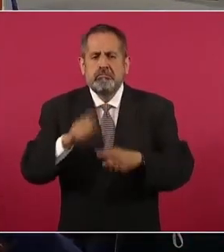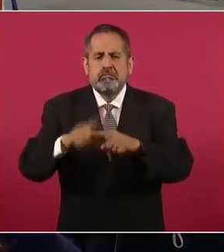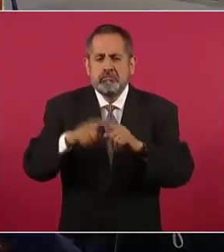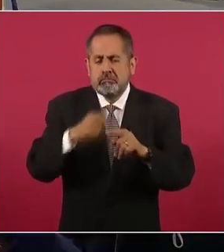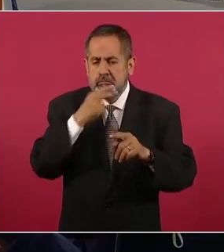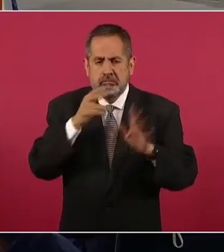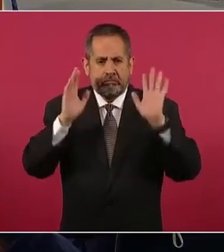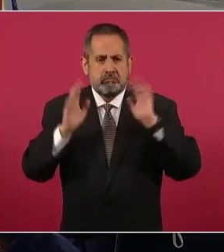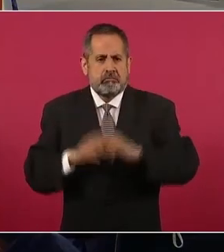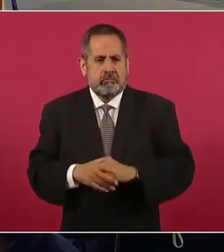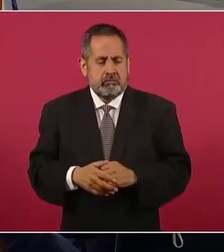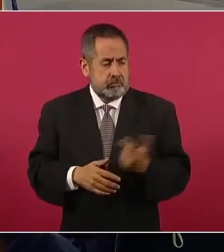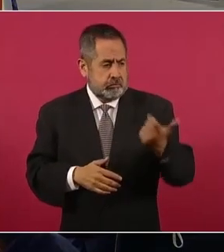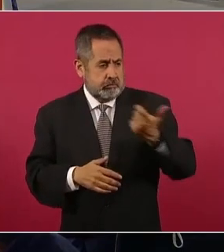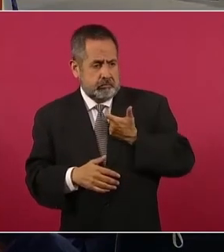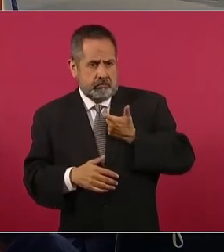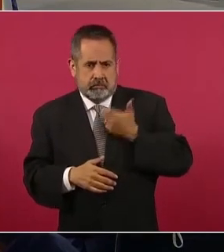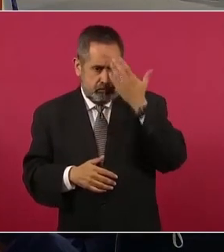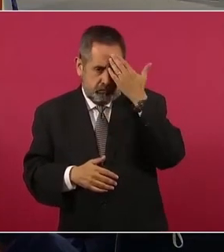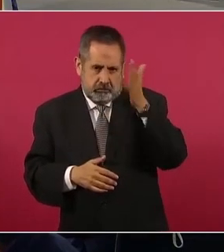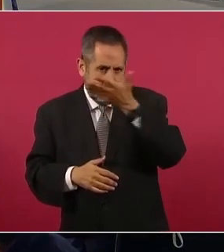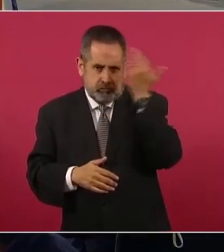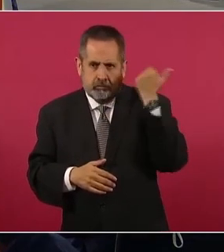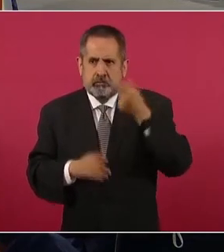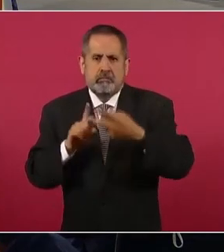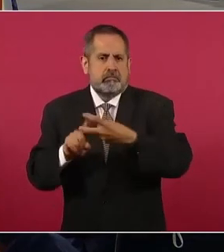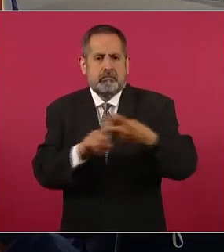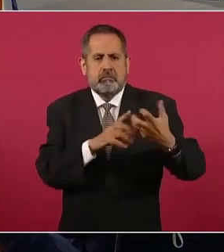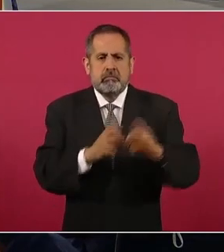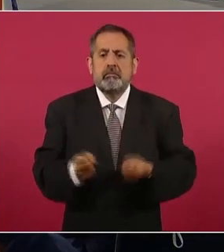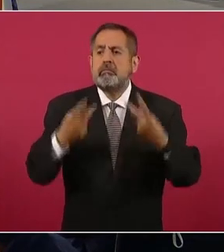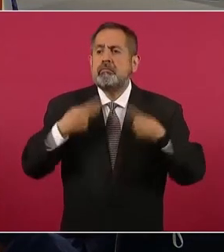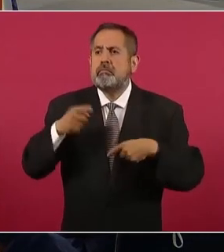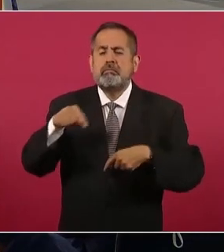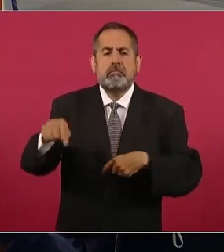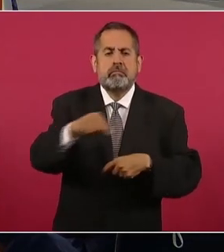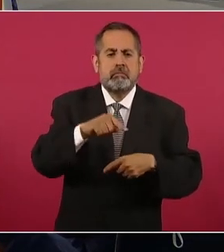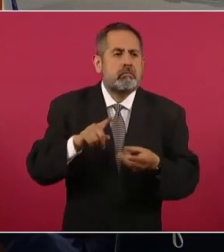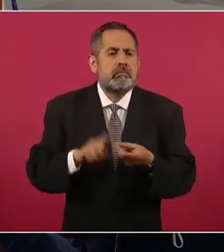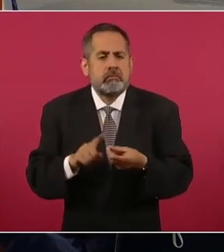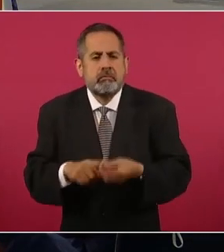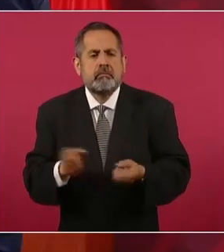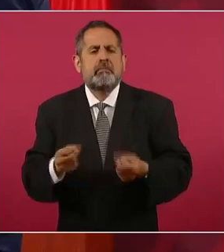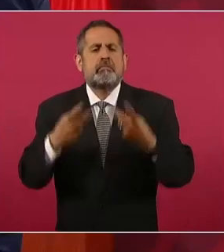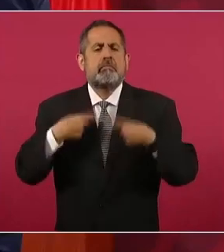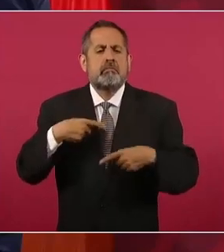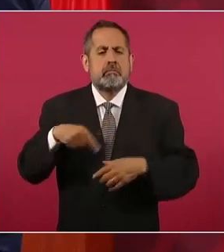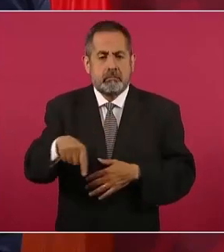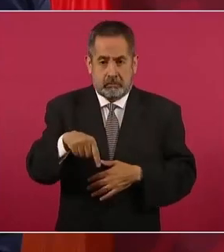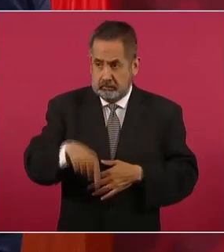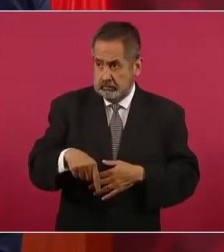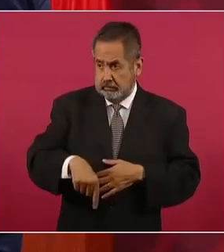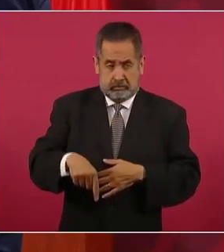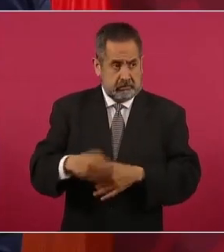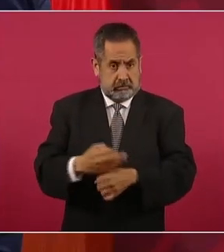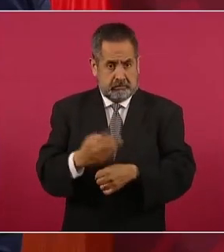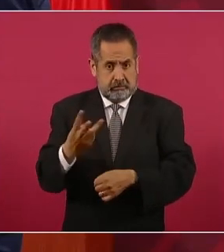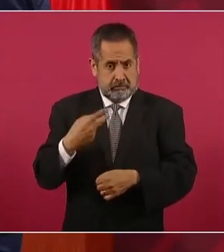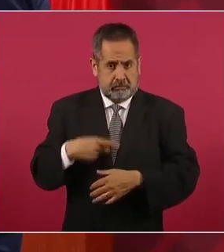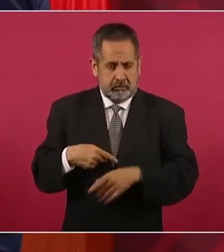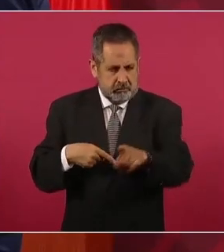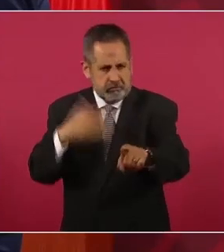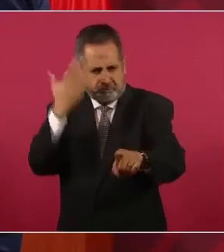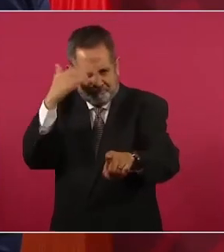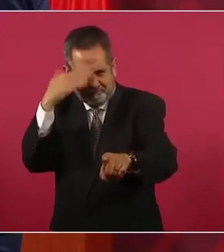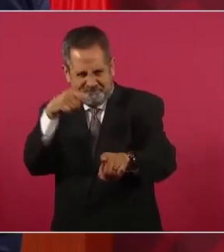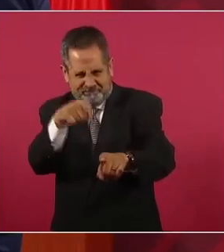completo encontrás aquí? Aquí hay tres, yo no sabía que eran las ¿cuántos, tres. ¿Cuántas personas son? ¿De dónde, señor? ¿Cuántas personas son? Aquí tres personas. ¿Usted sabía que